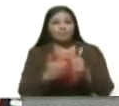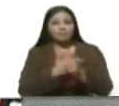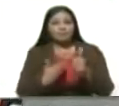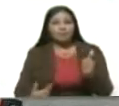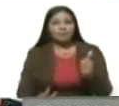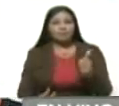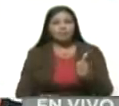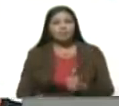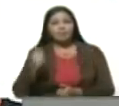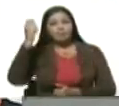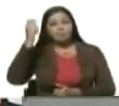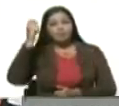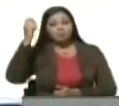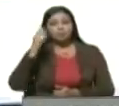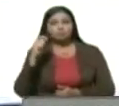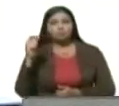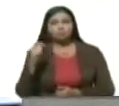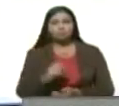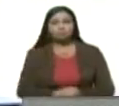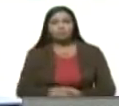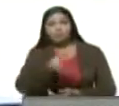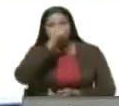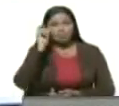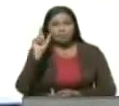PSUV, Diosdado Cabello Rondón.